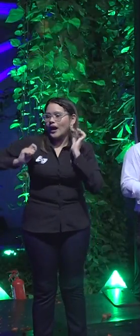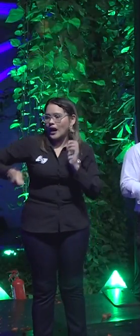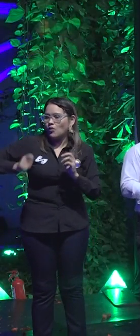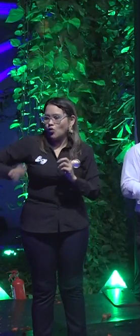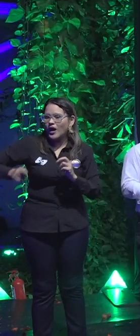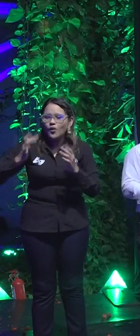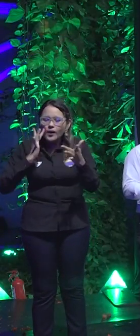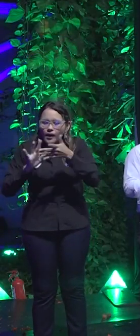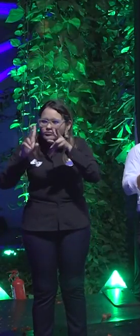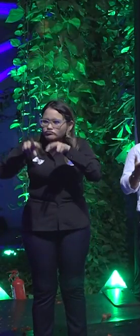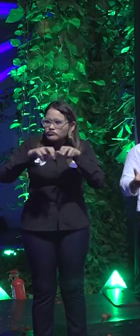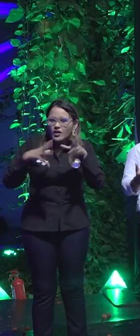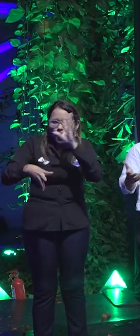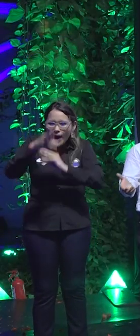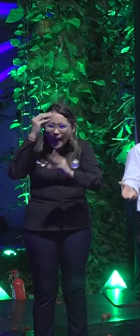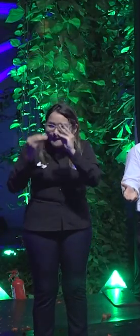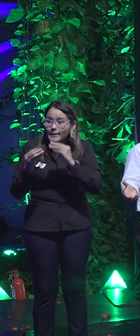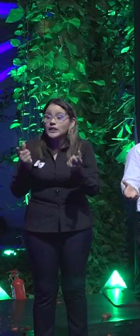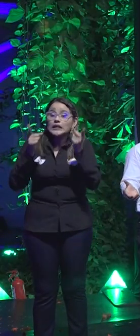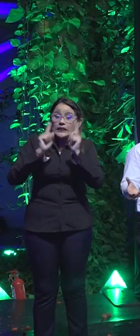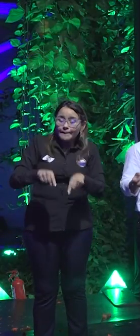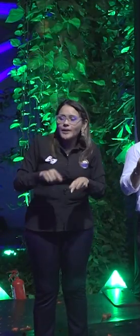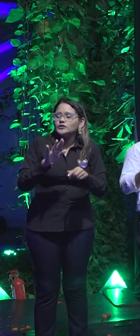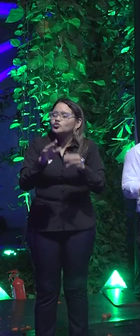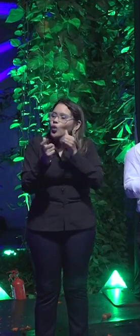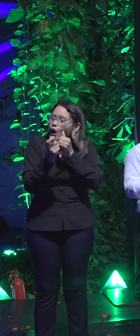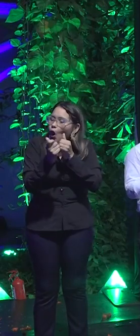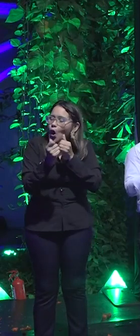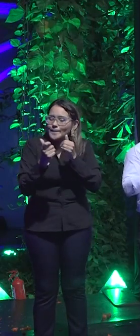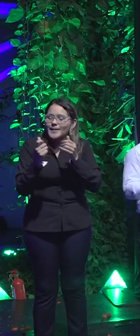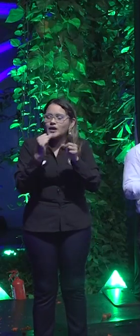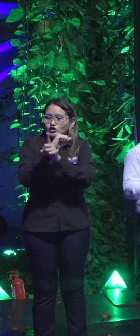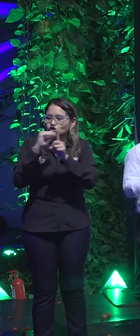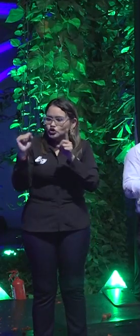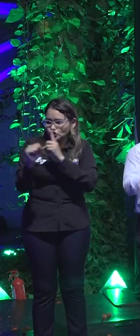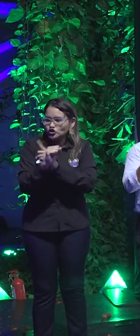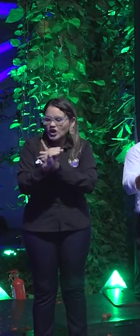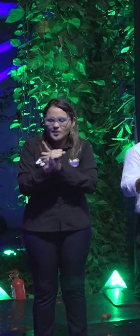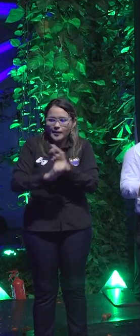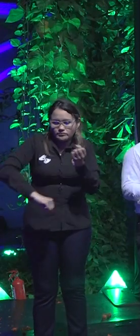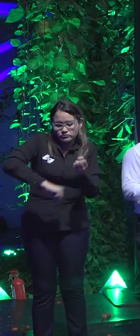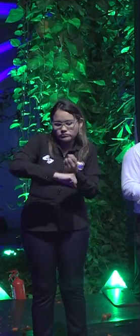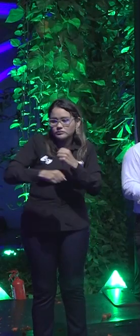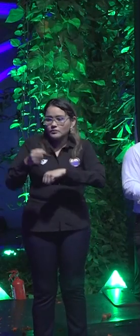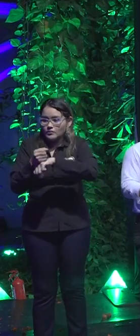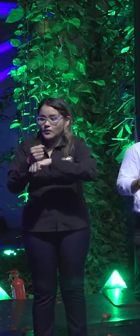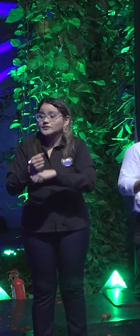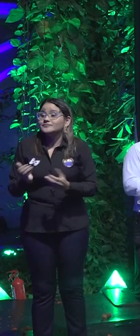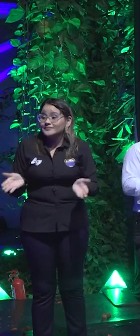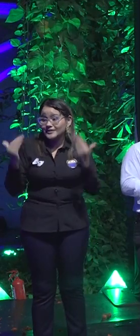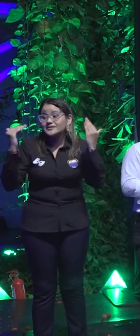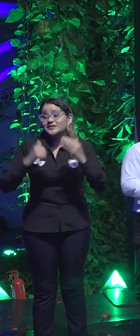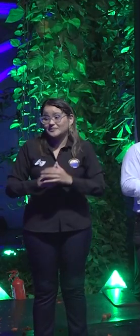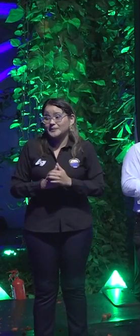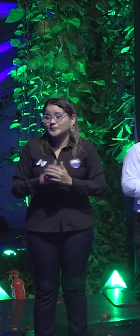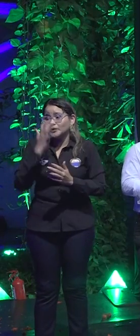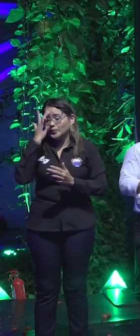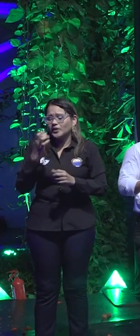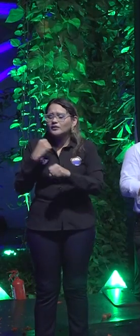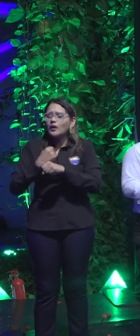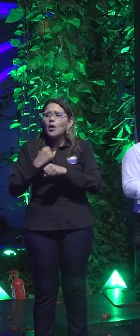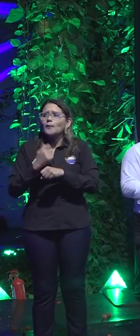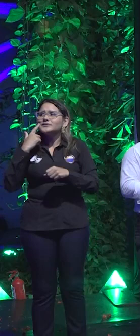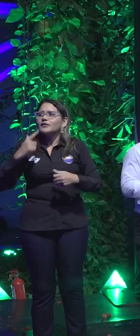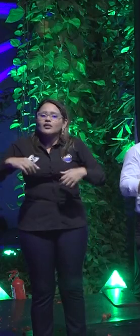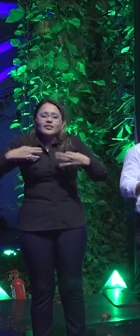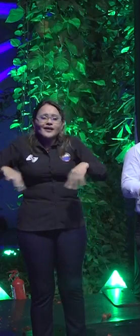pero también la perspectiva de una economía social y colaborativa es una oportunidad enorme en un territorio lleno de informalidad. Pero necesitamos, doctor Alfredo